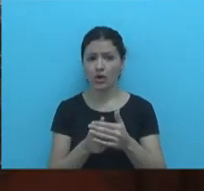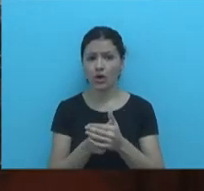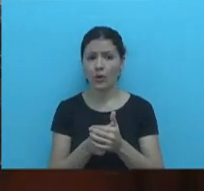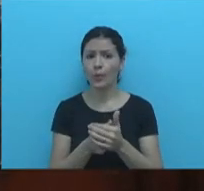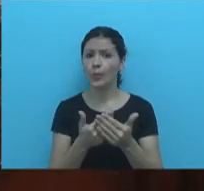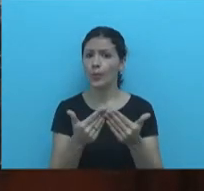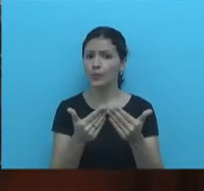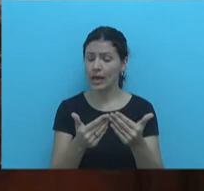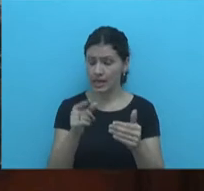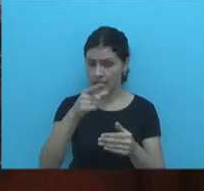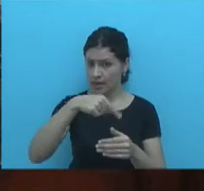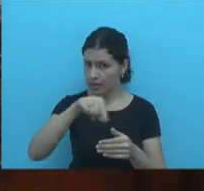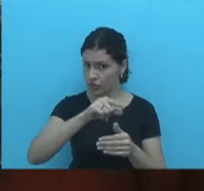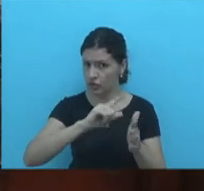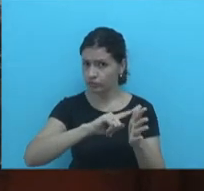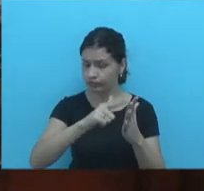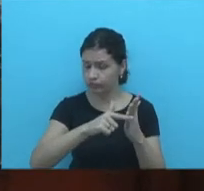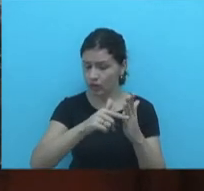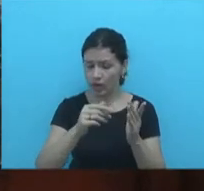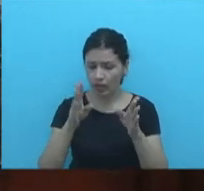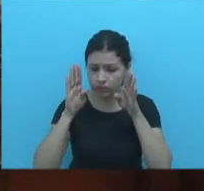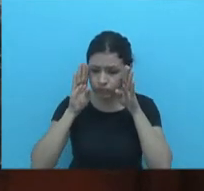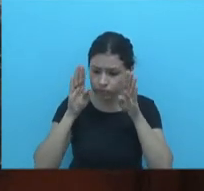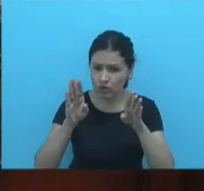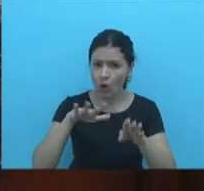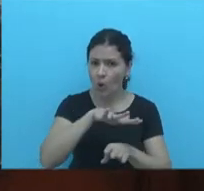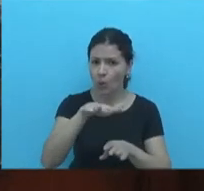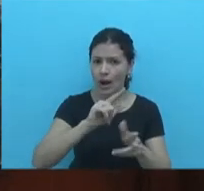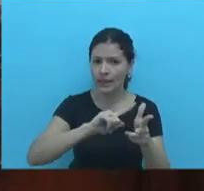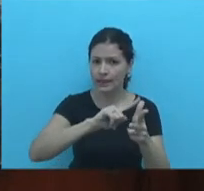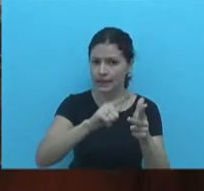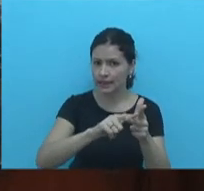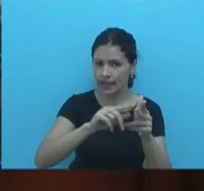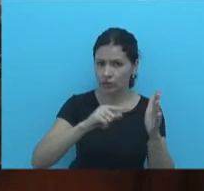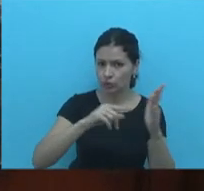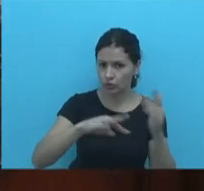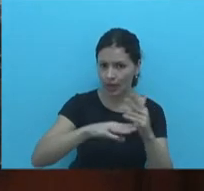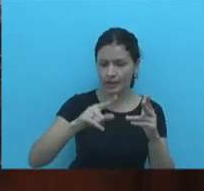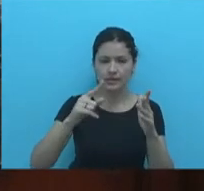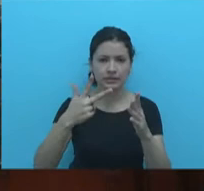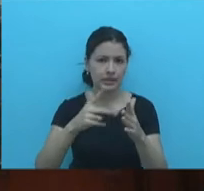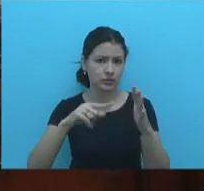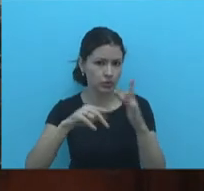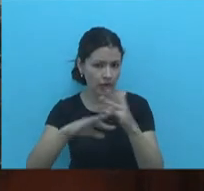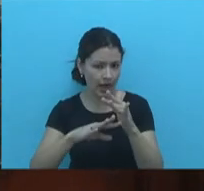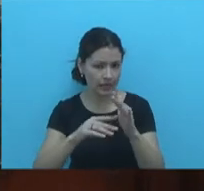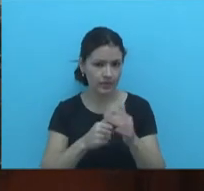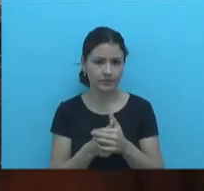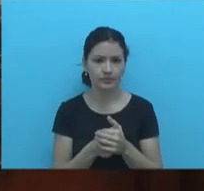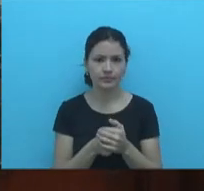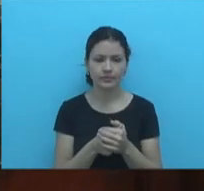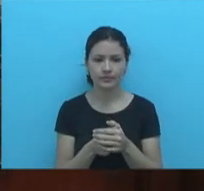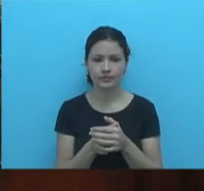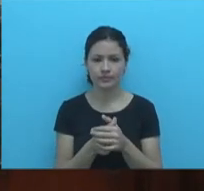ellos tienen un ámbito de que son 3 departamentos. y bueno, van